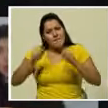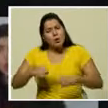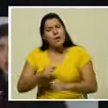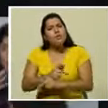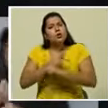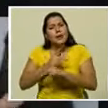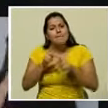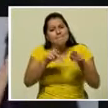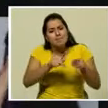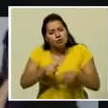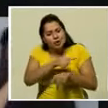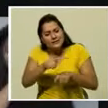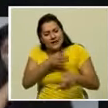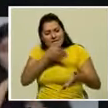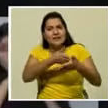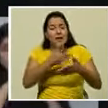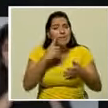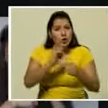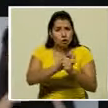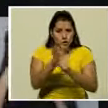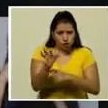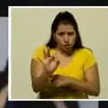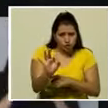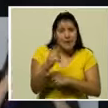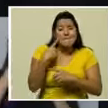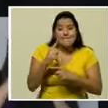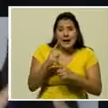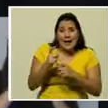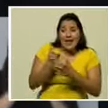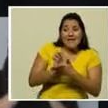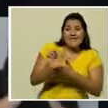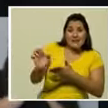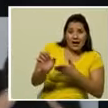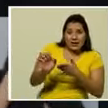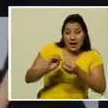las medidas para atenuar la curva de contagio,